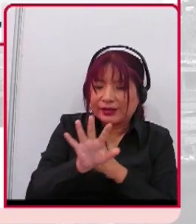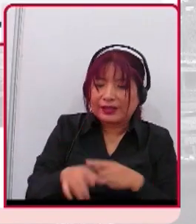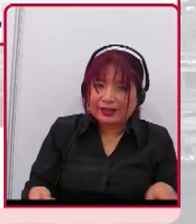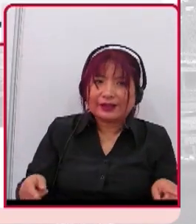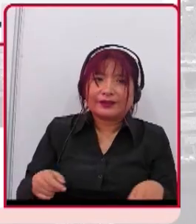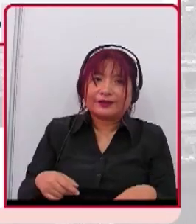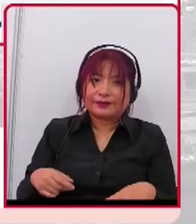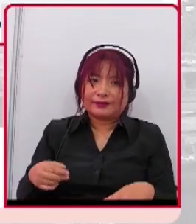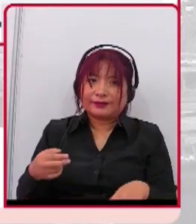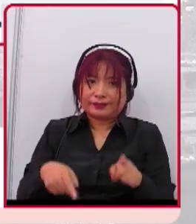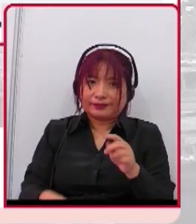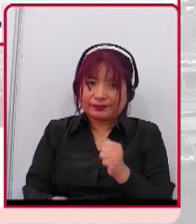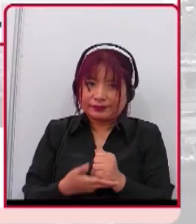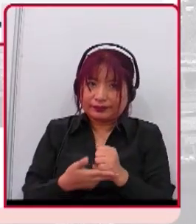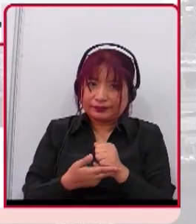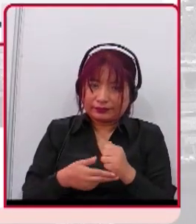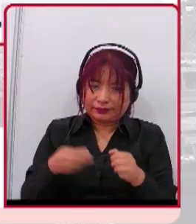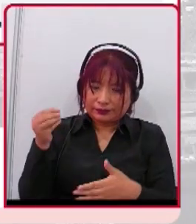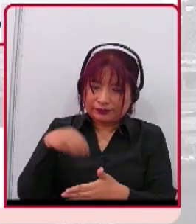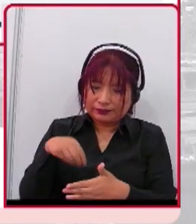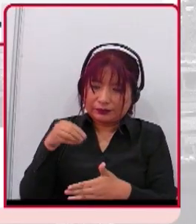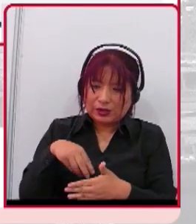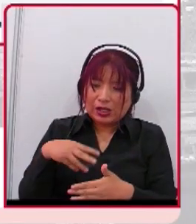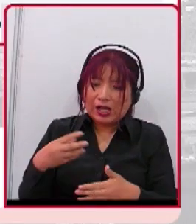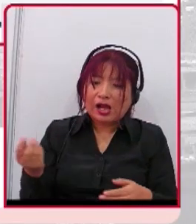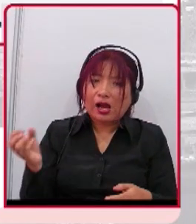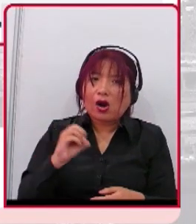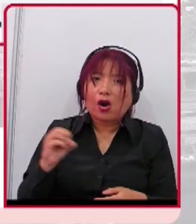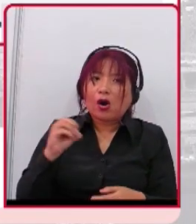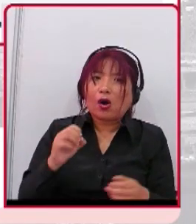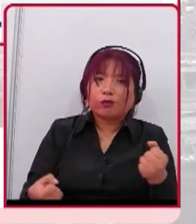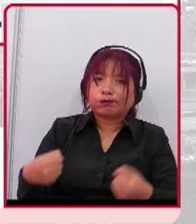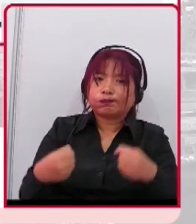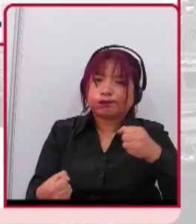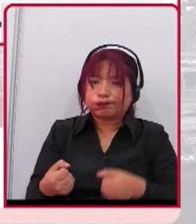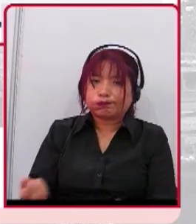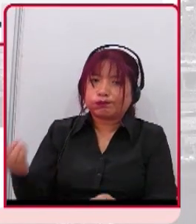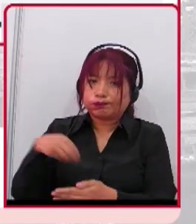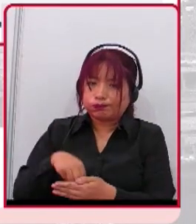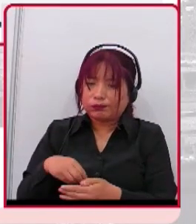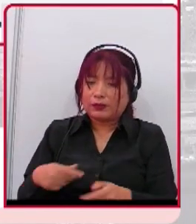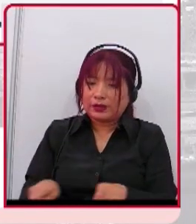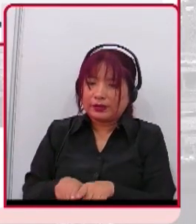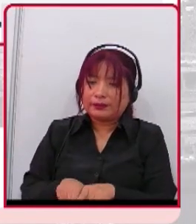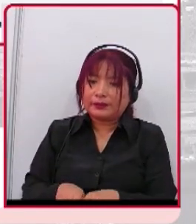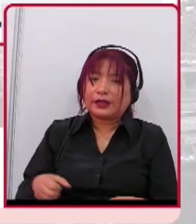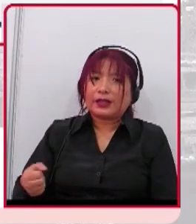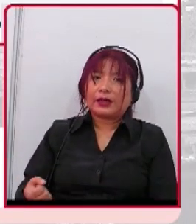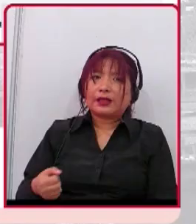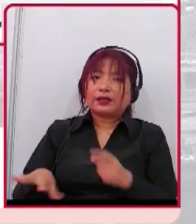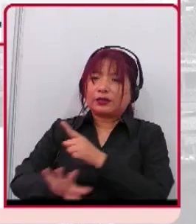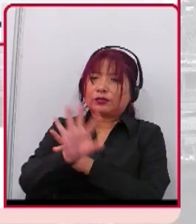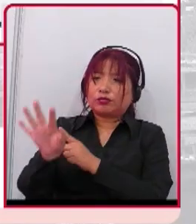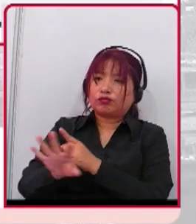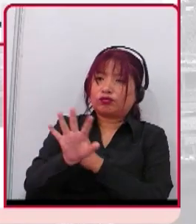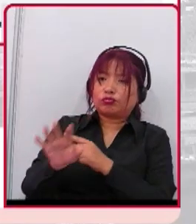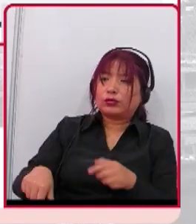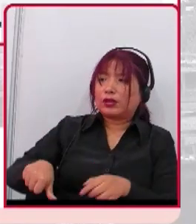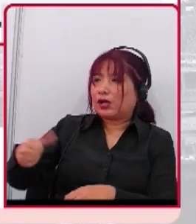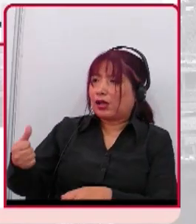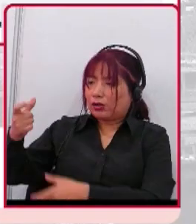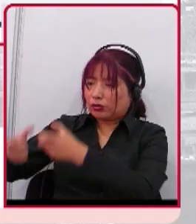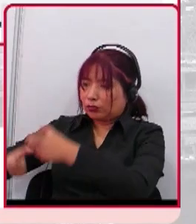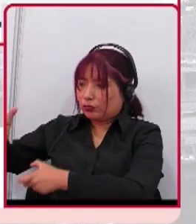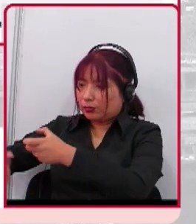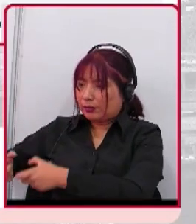por el transporte, pero también más allá del tema de la seguridad de todos los colaboradores que trabajan directamente o que entran en contacto